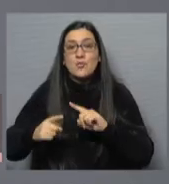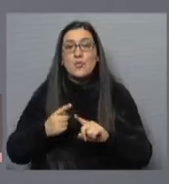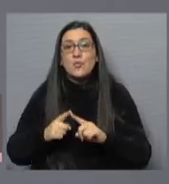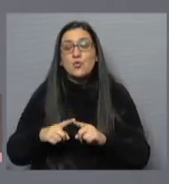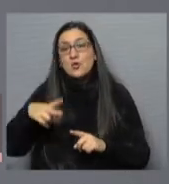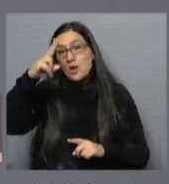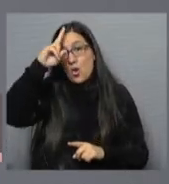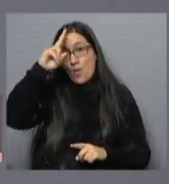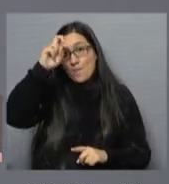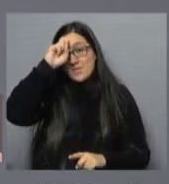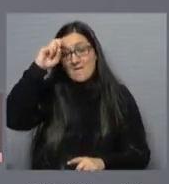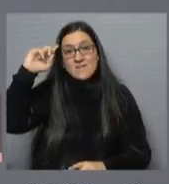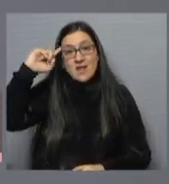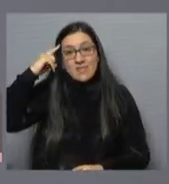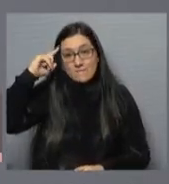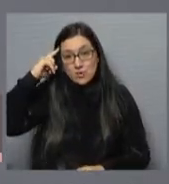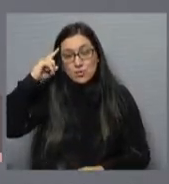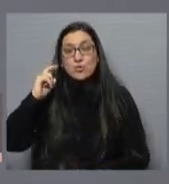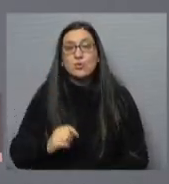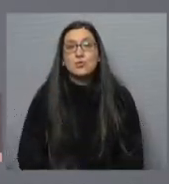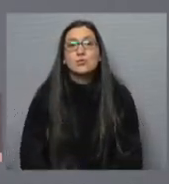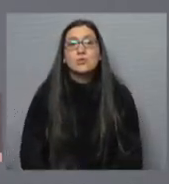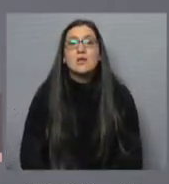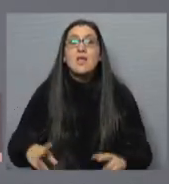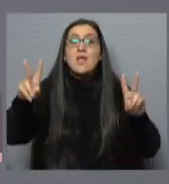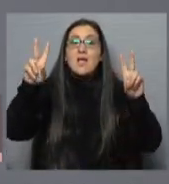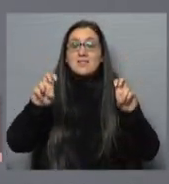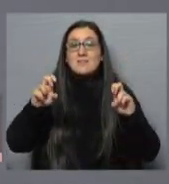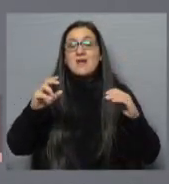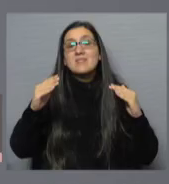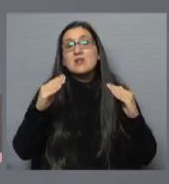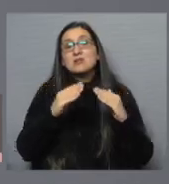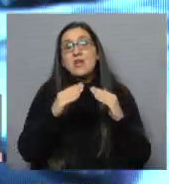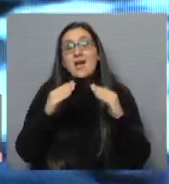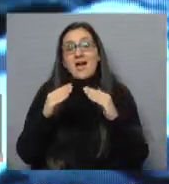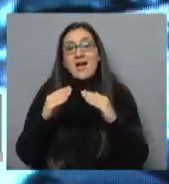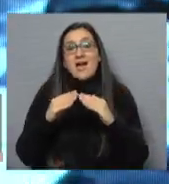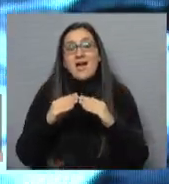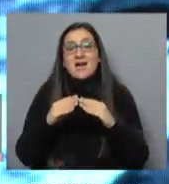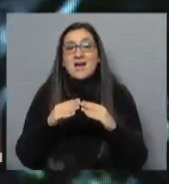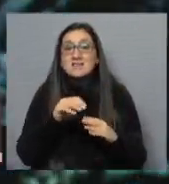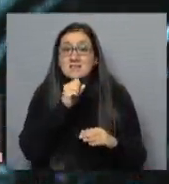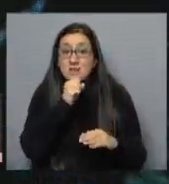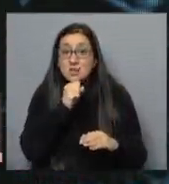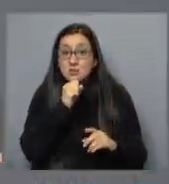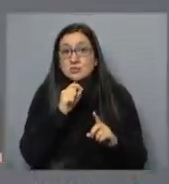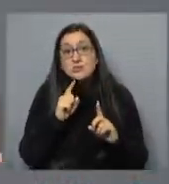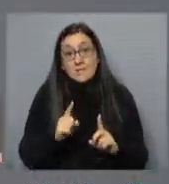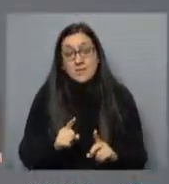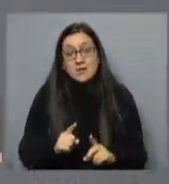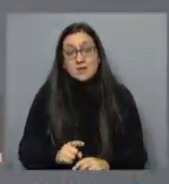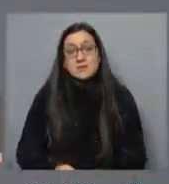el hospital Vilar de Bon, en este caso. El tema de los asilos es un tema que ha sido también